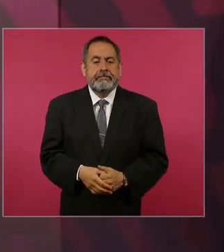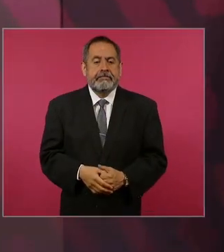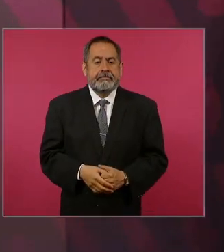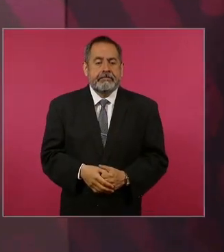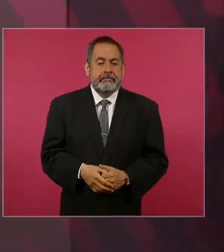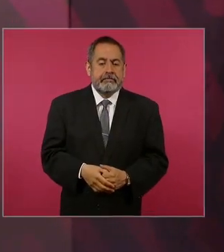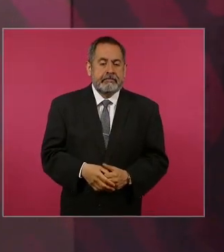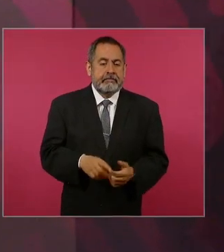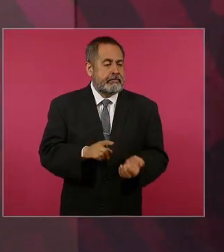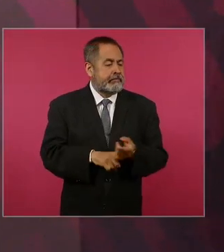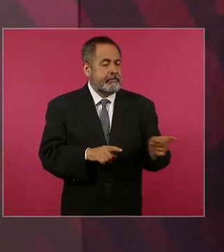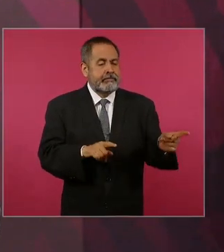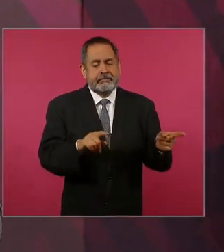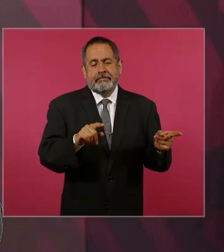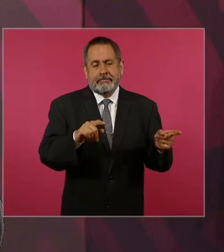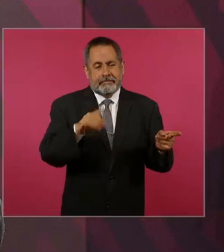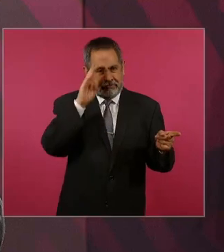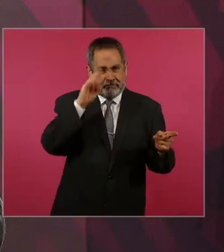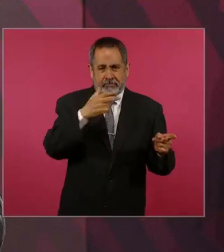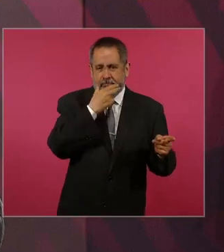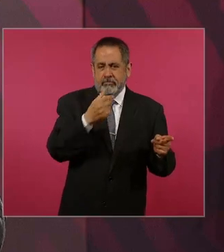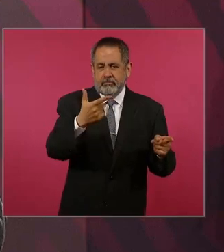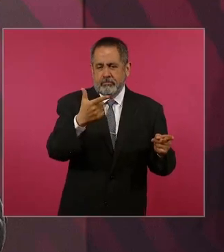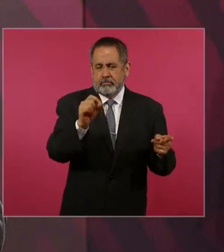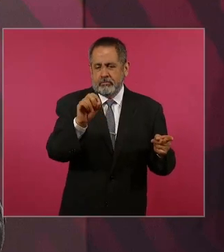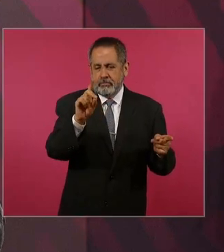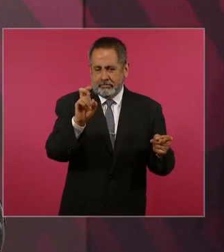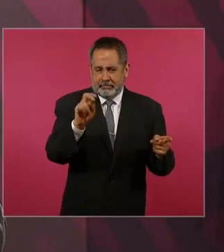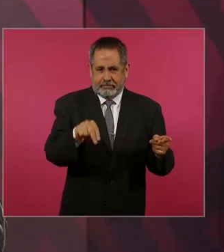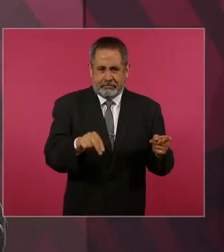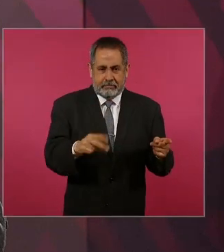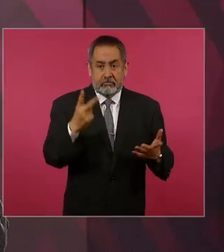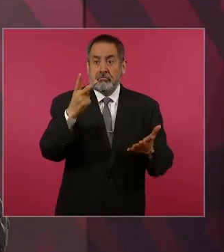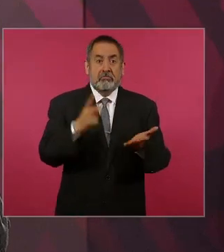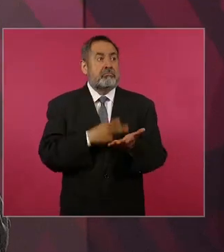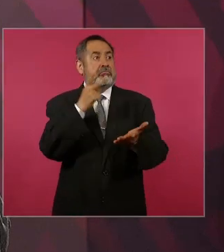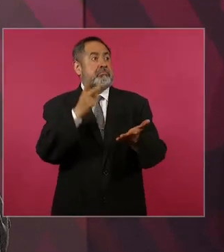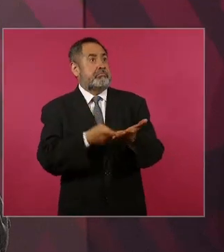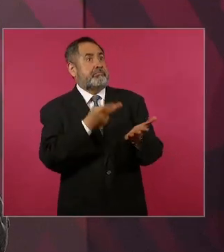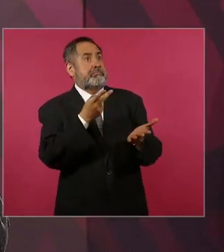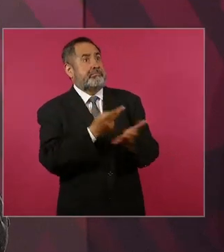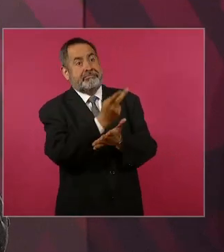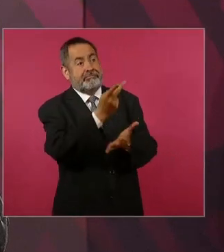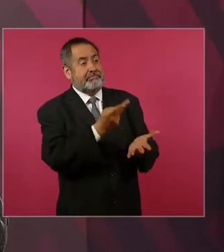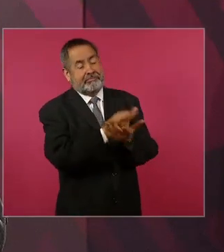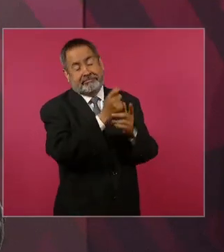El señor Tim Golden, dos veces premiado,